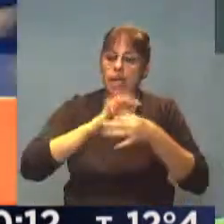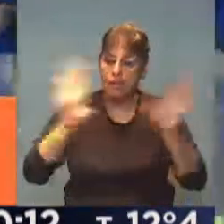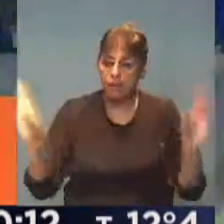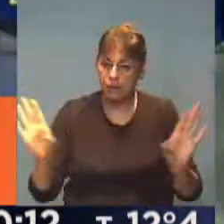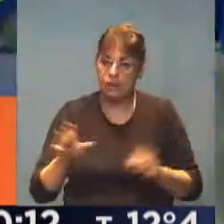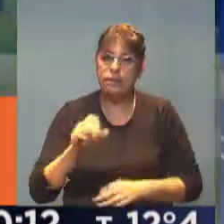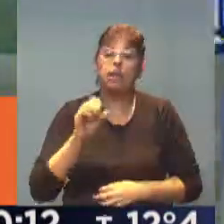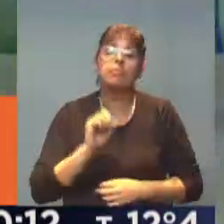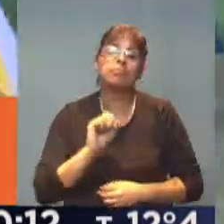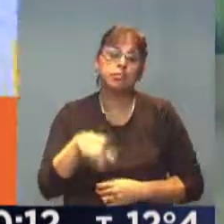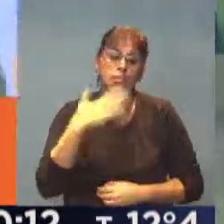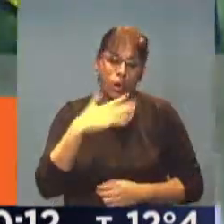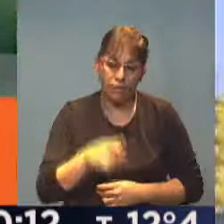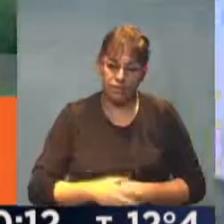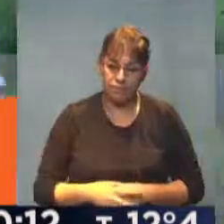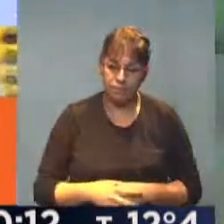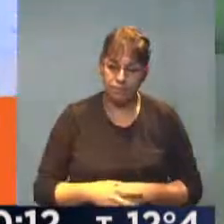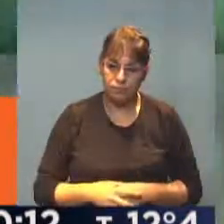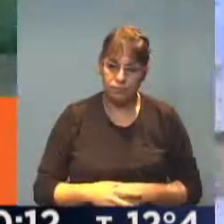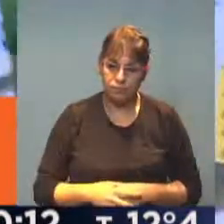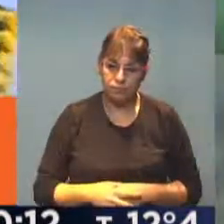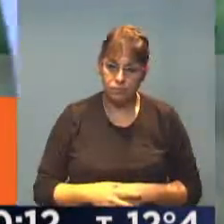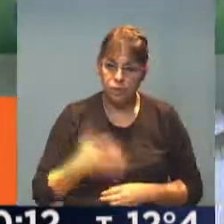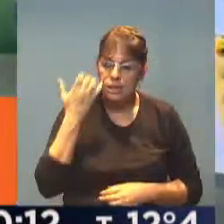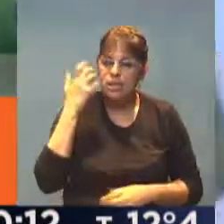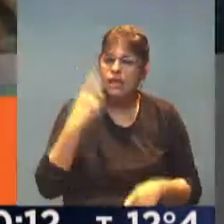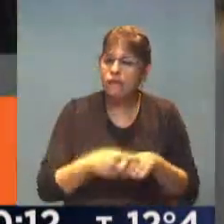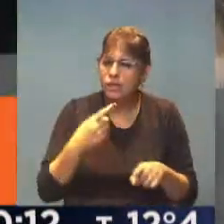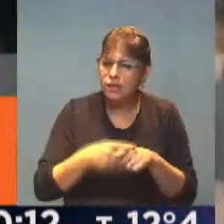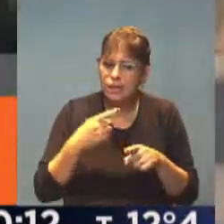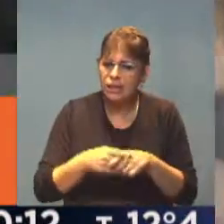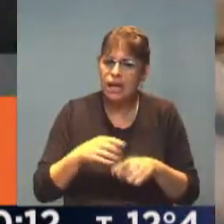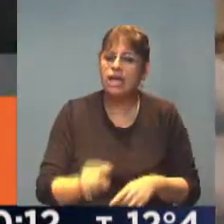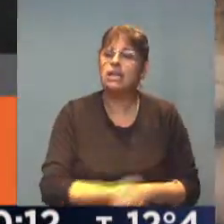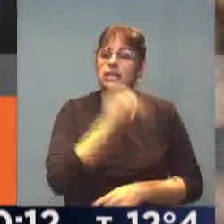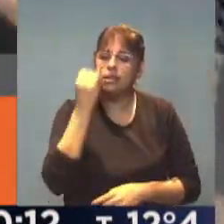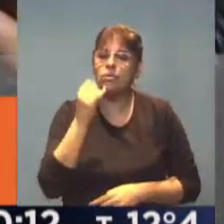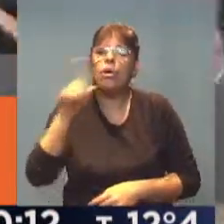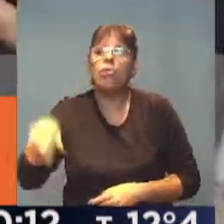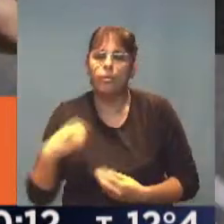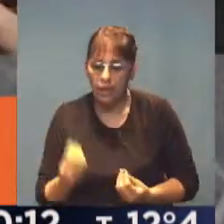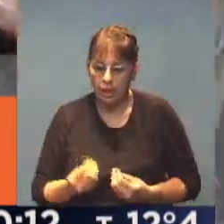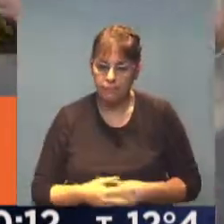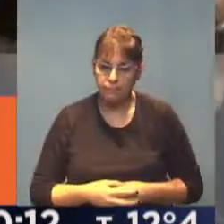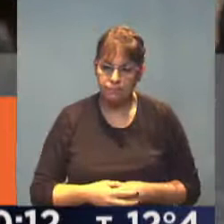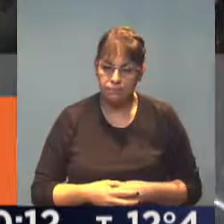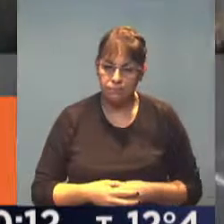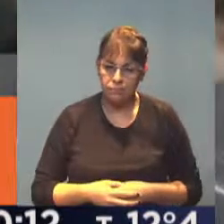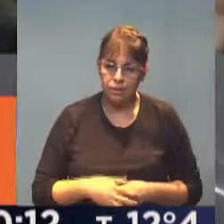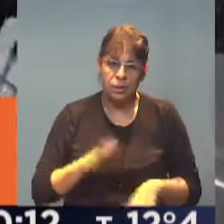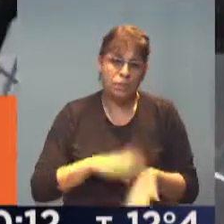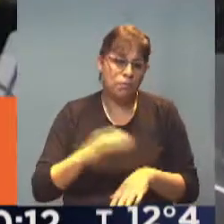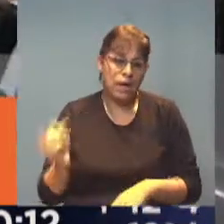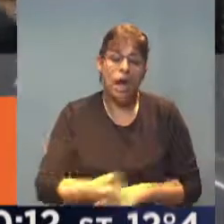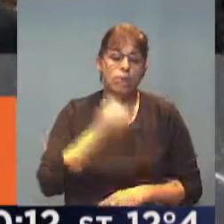al equipo de Boca Juniors. Lo han festejado muchísimo esta coronación. ¿Es por algo especial? No, por nada, porque somos